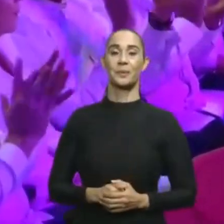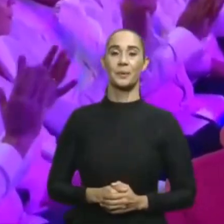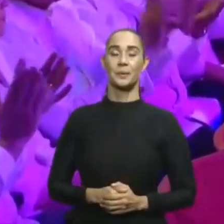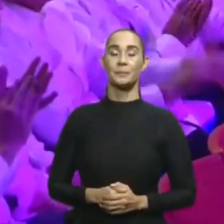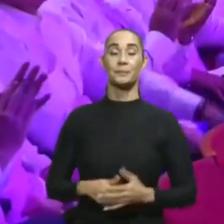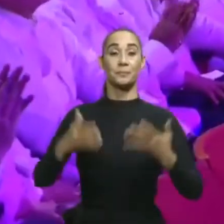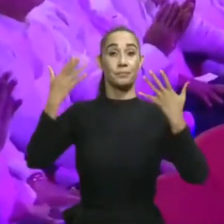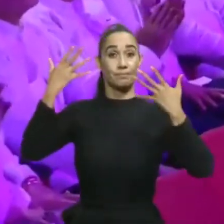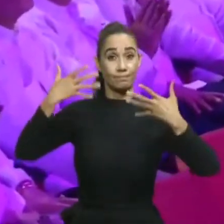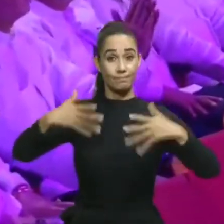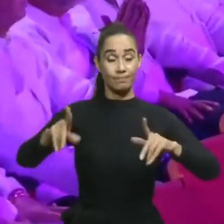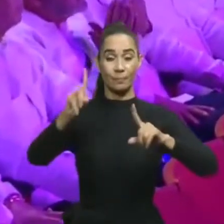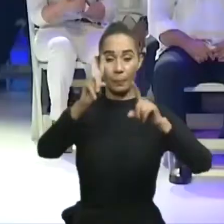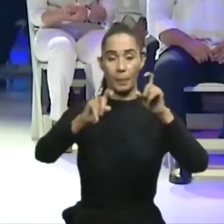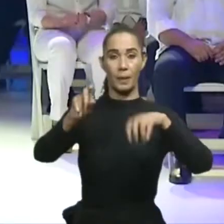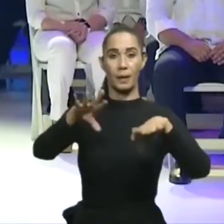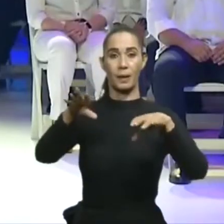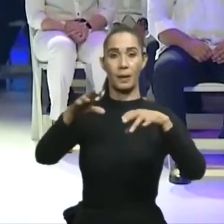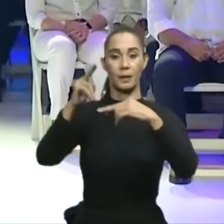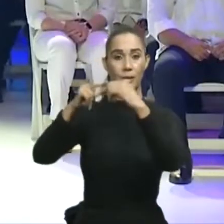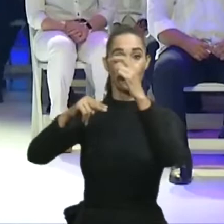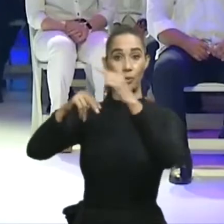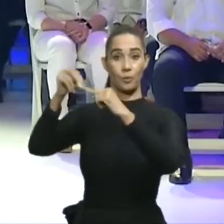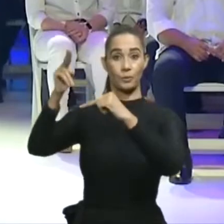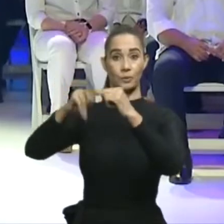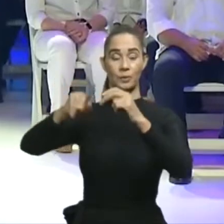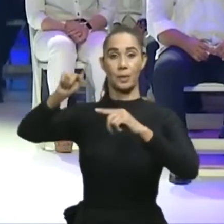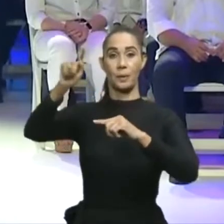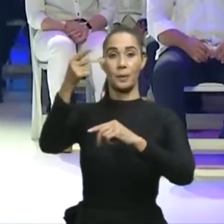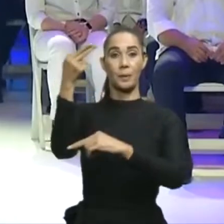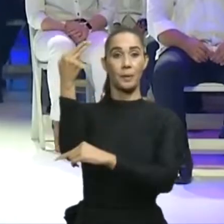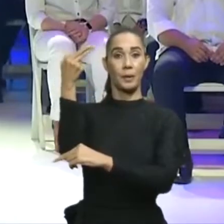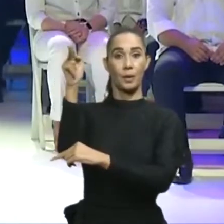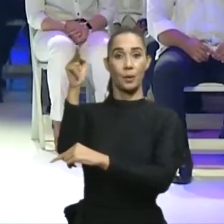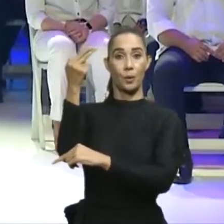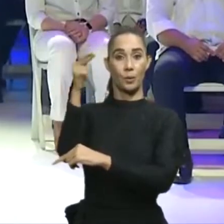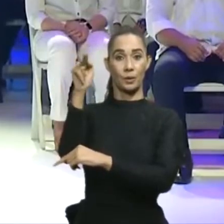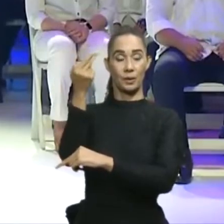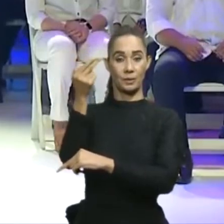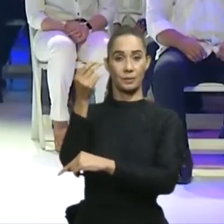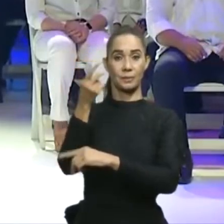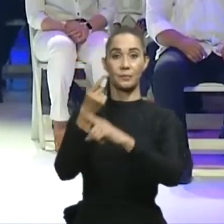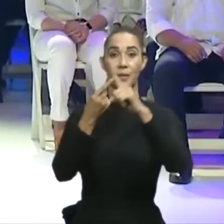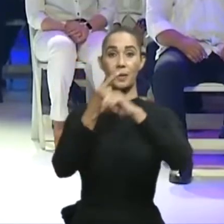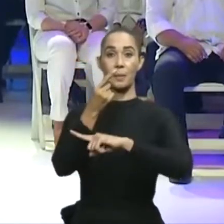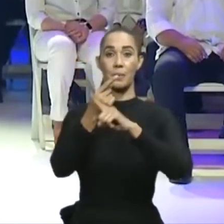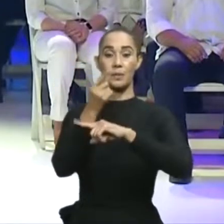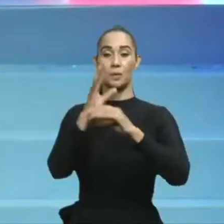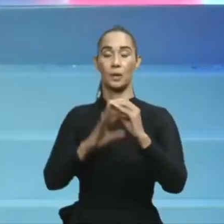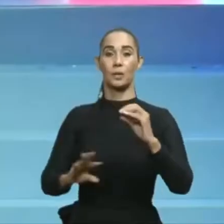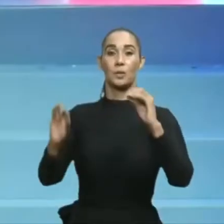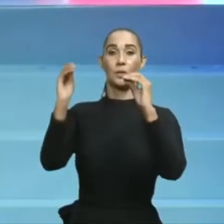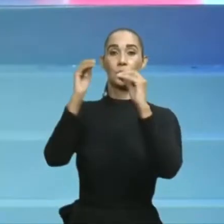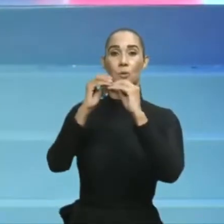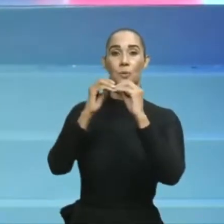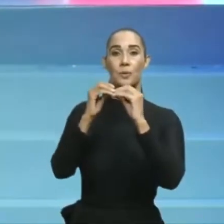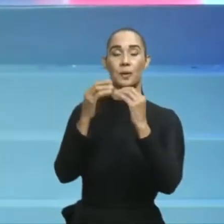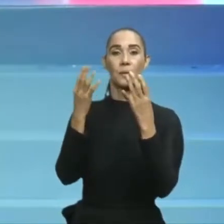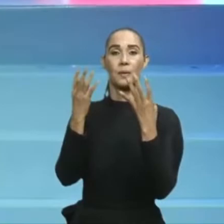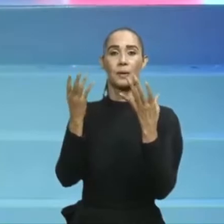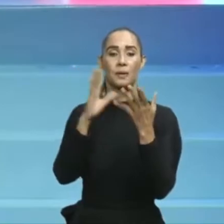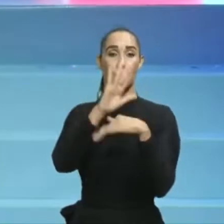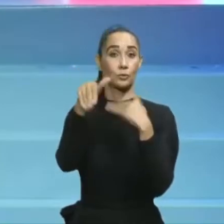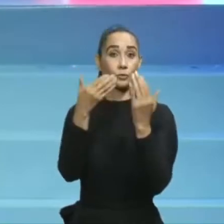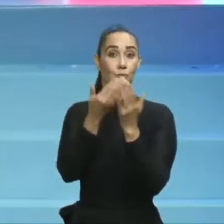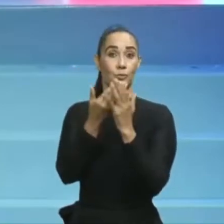ya se está licitando la construcción del primer hotel y mensualmente se subirán las licitaciones de todos